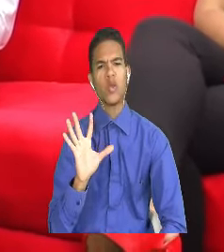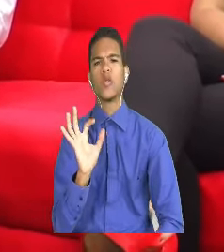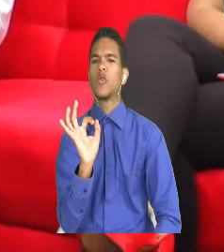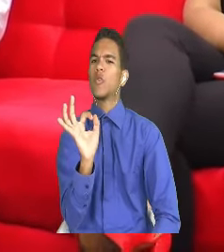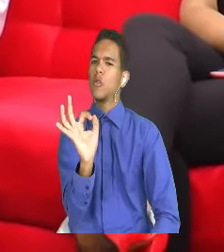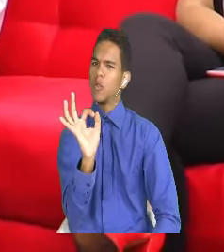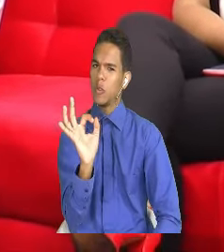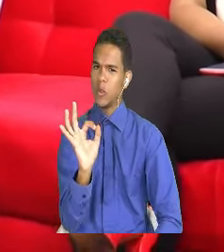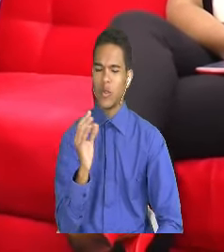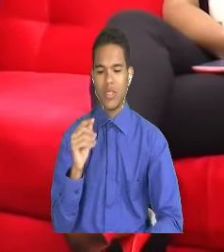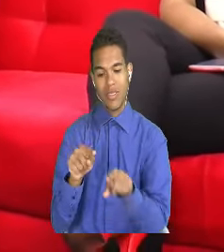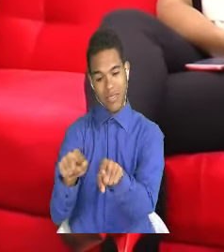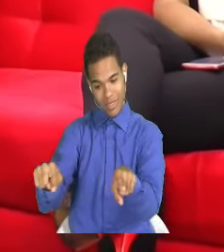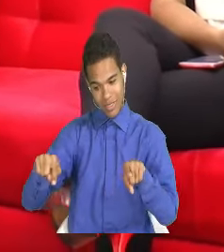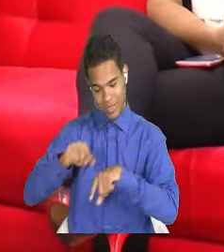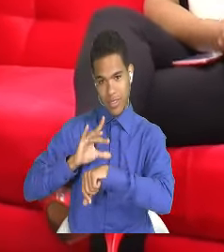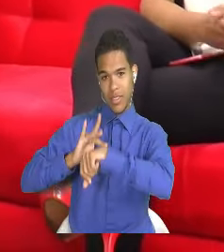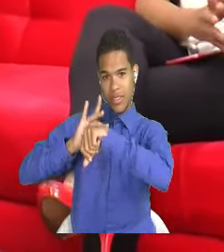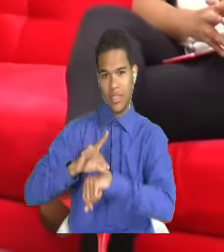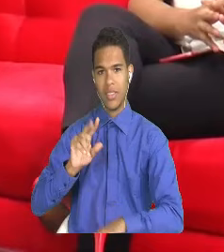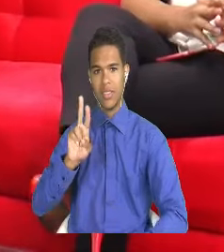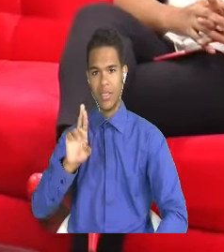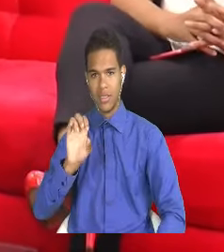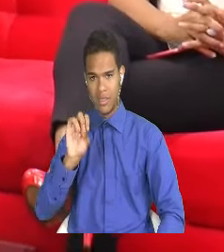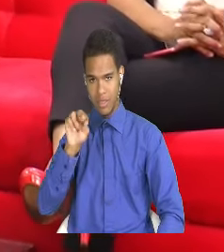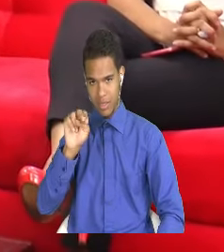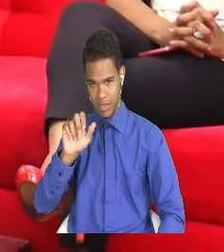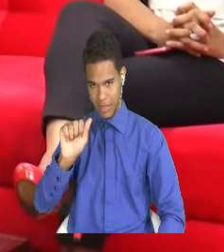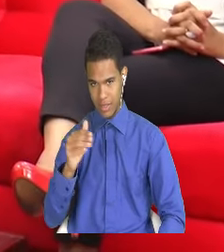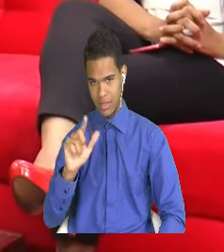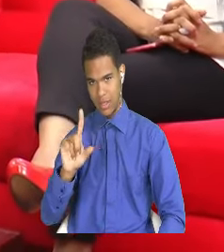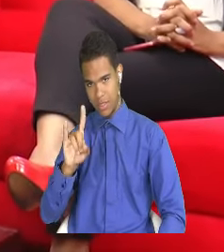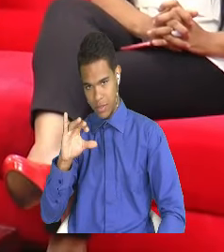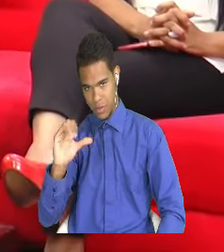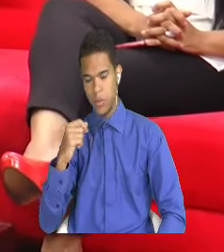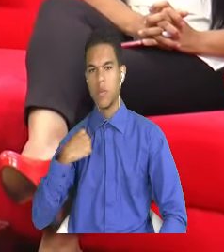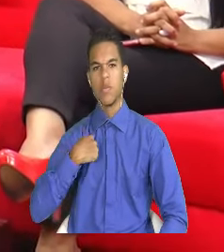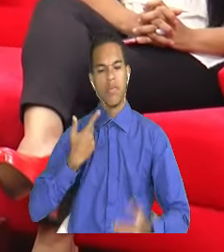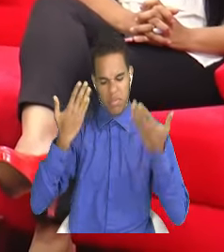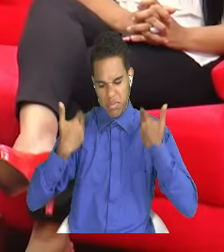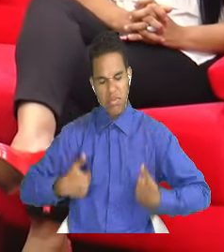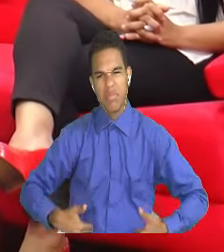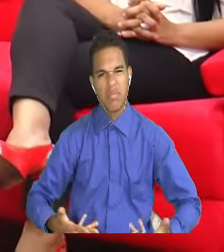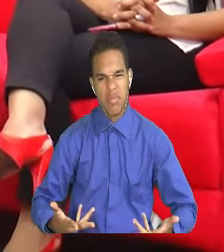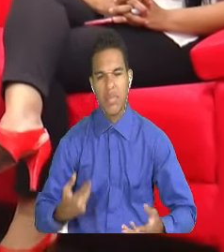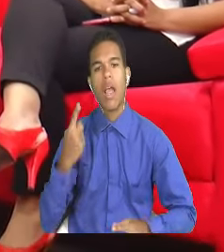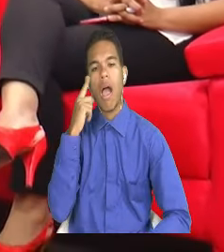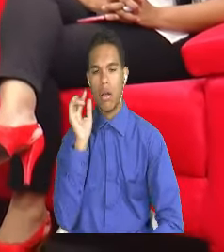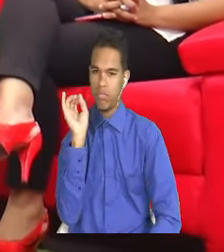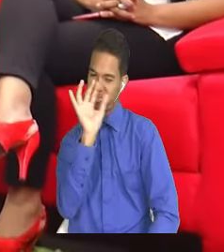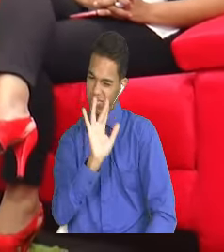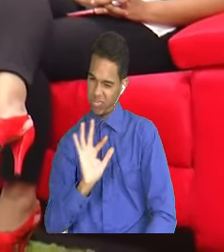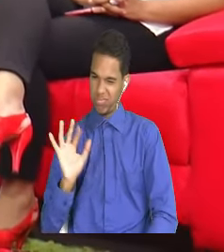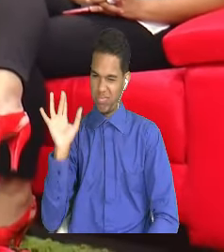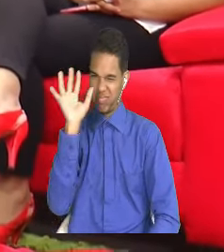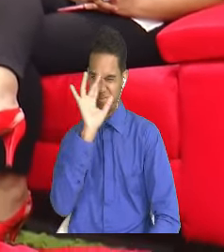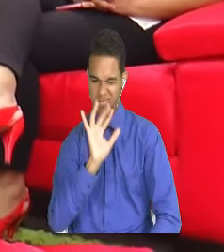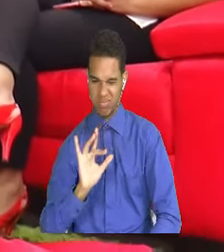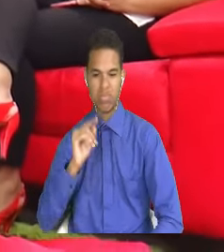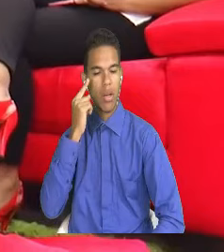Reina Lucía. Soy la bacterióloga, contamos con altos equipos de alta